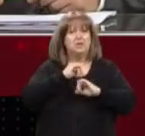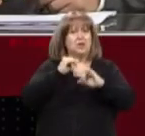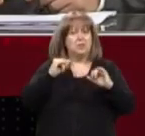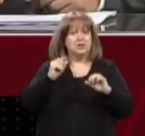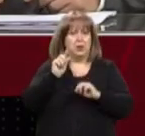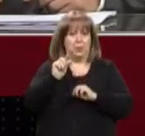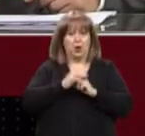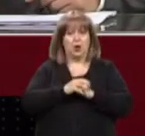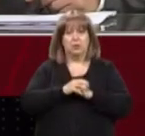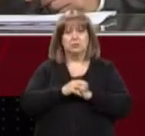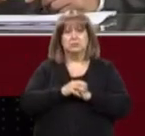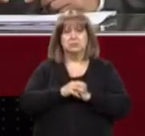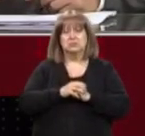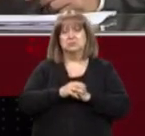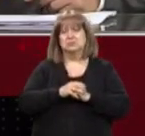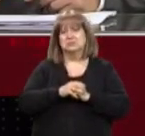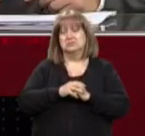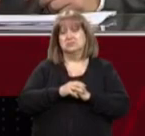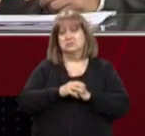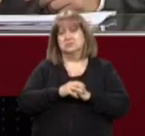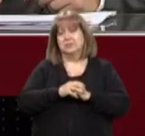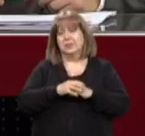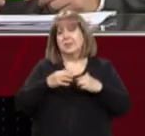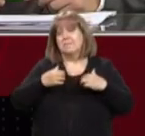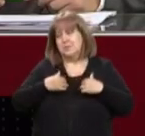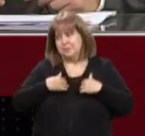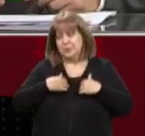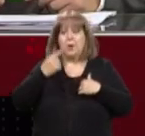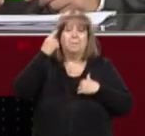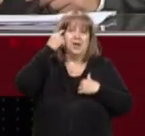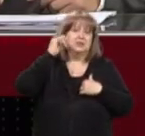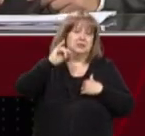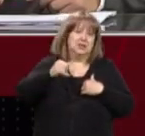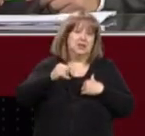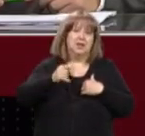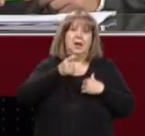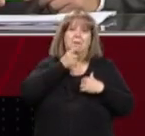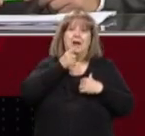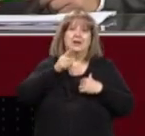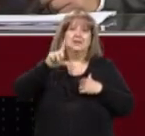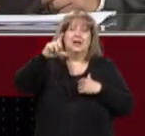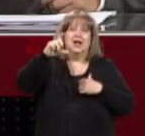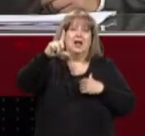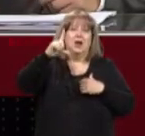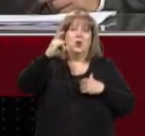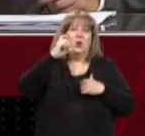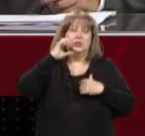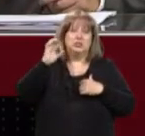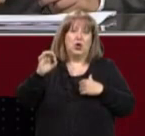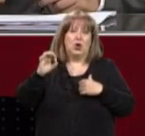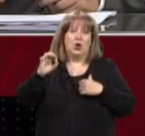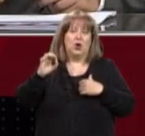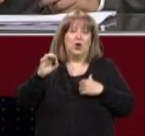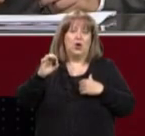Me reservo el derecho de opinión, pero sí, te lo voy a decir, sí. En realidad, sí. El caso de Lucio afecta mucho el feminismo